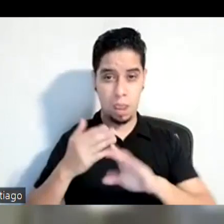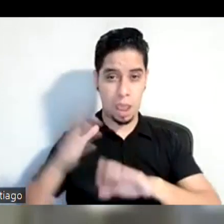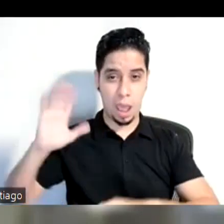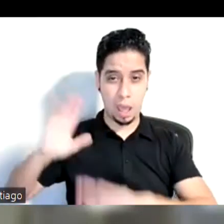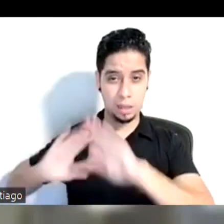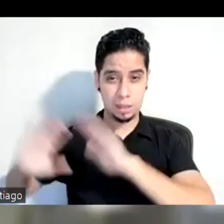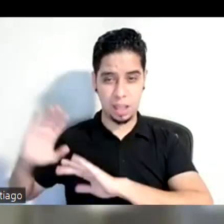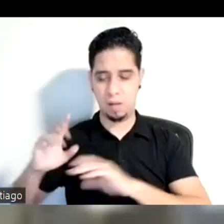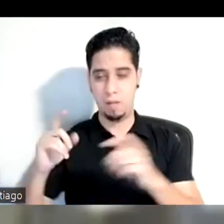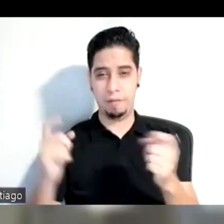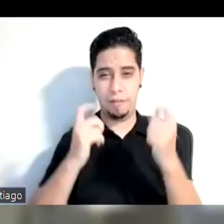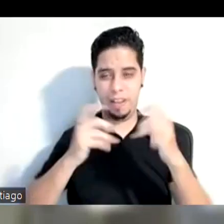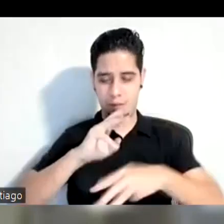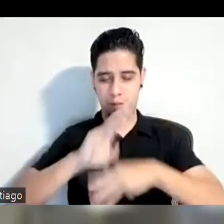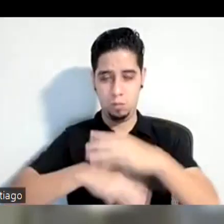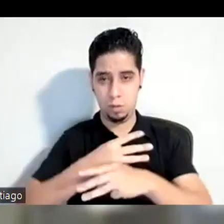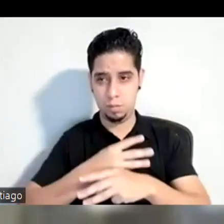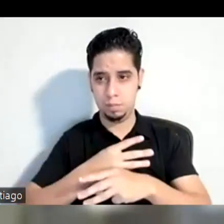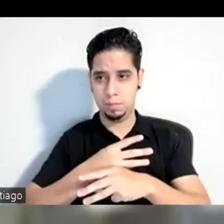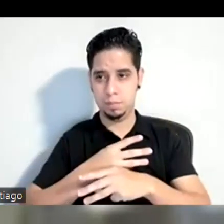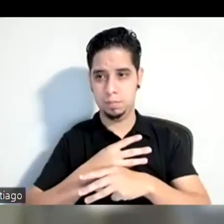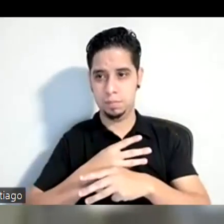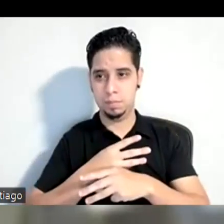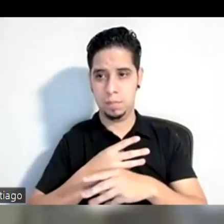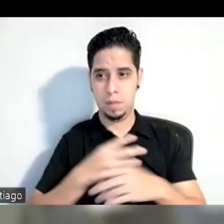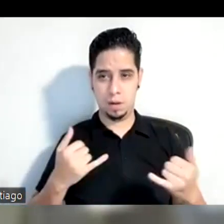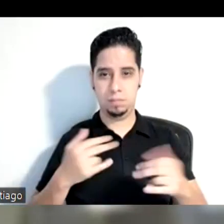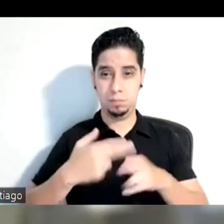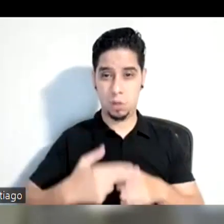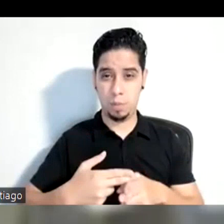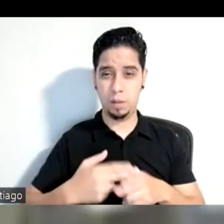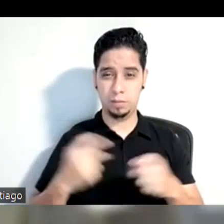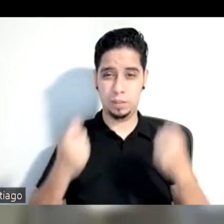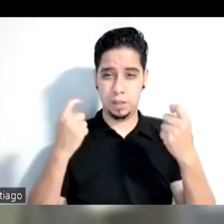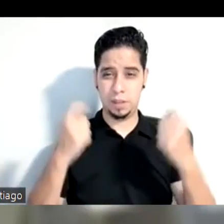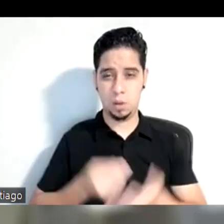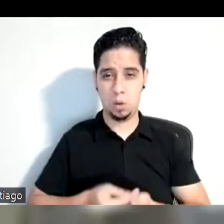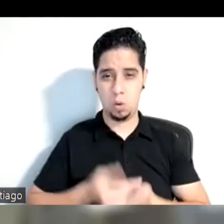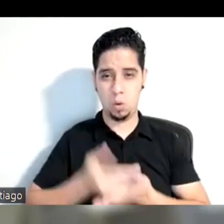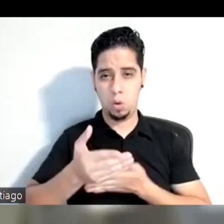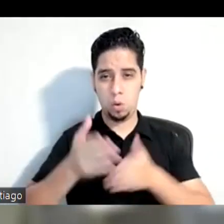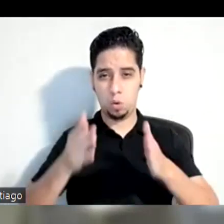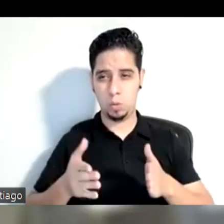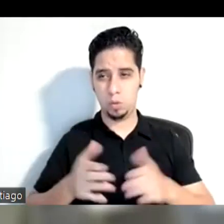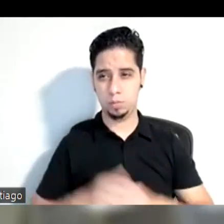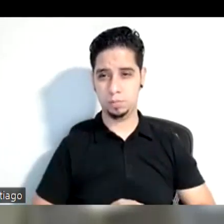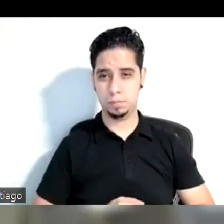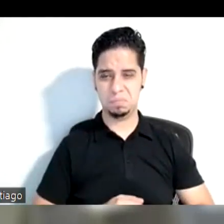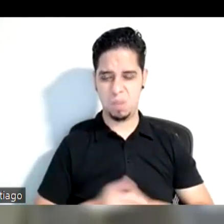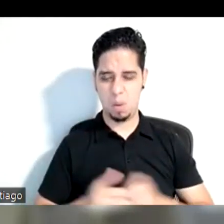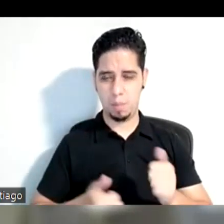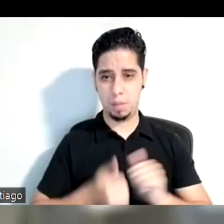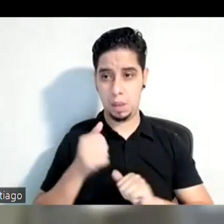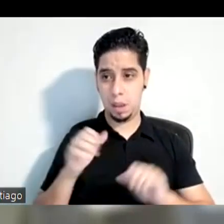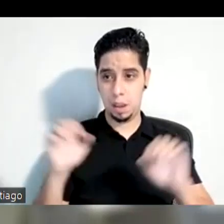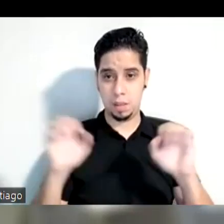donde básicamente, hoy en día hay una feria del consumidor en Estados Unidos, ajá, donde a principio de año, usualmente en enero, se